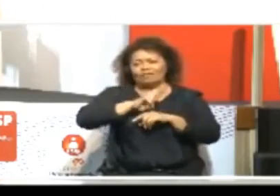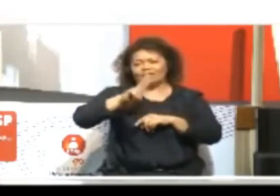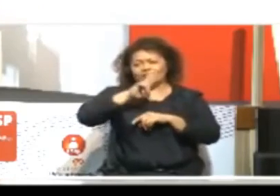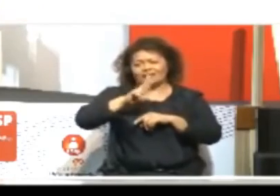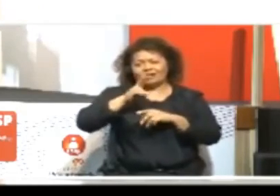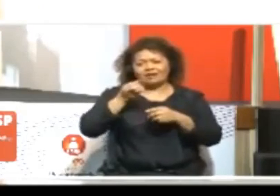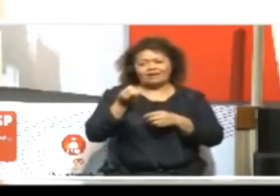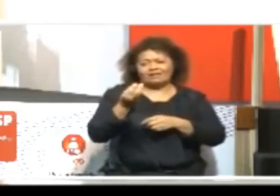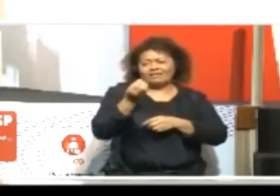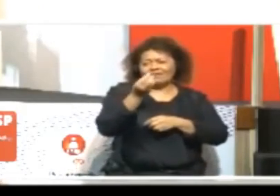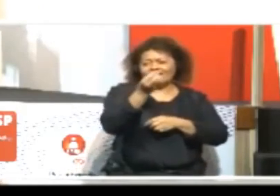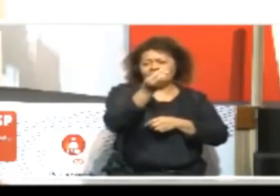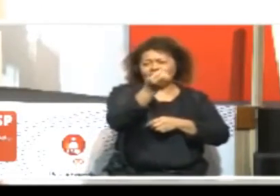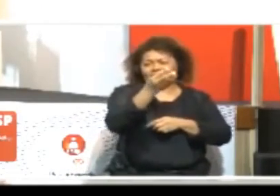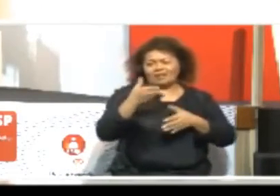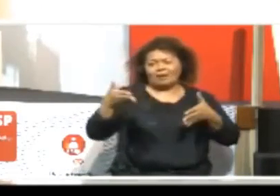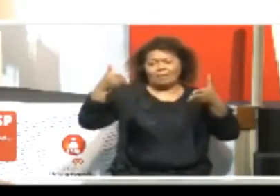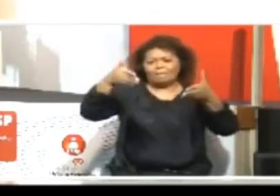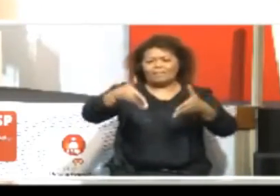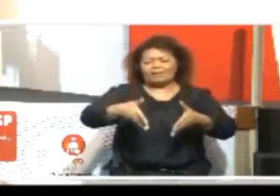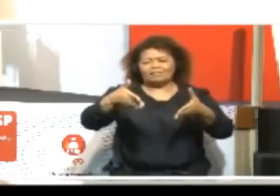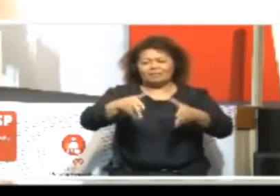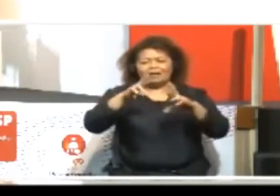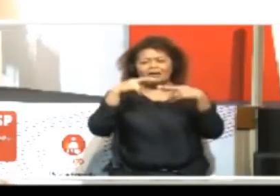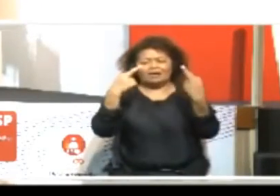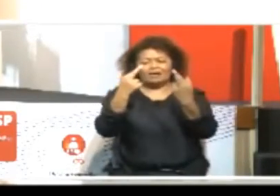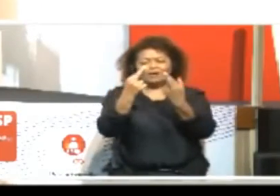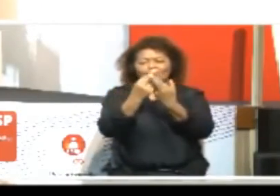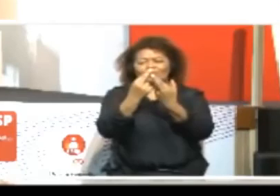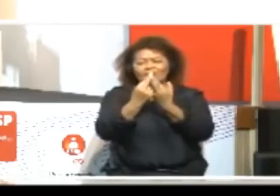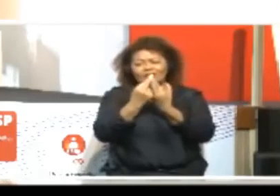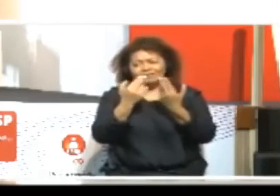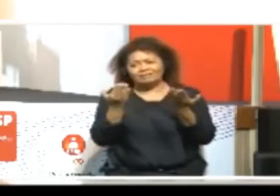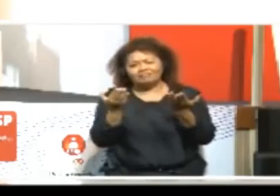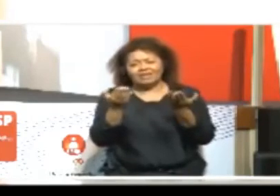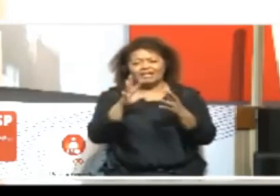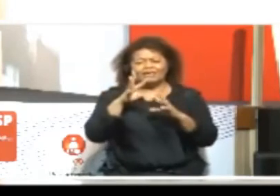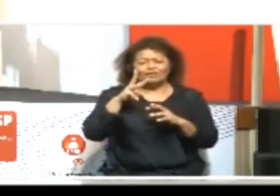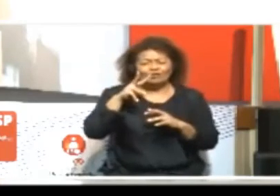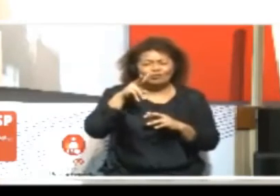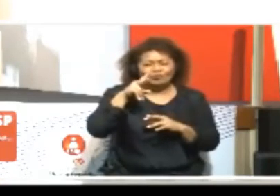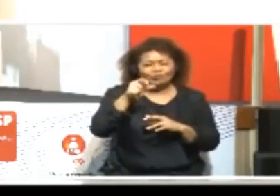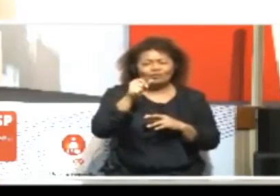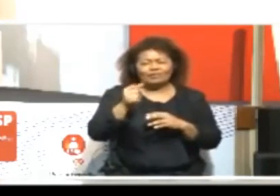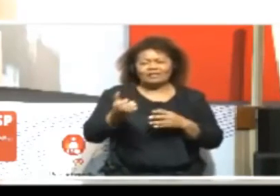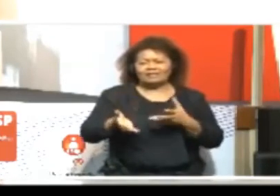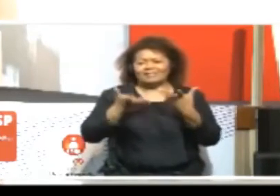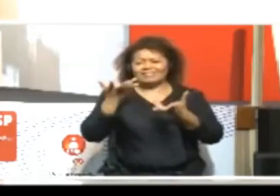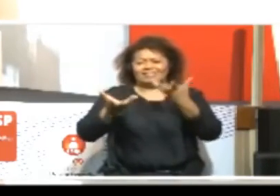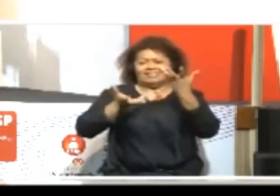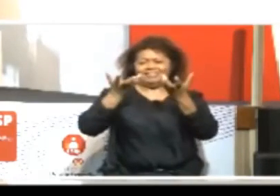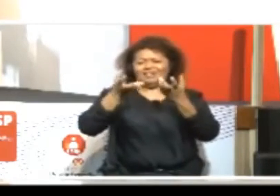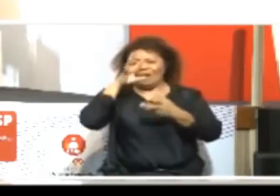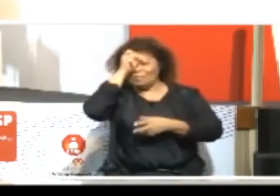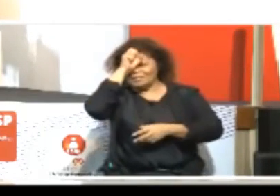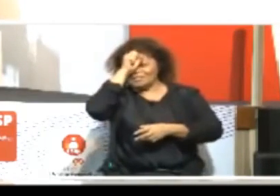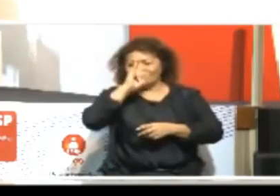conferencias, participar en ese tipo de actividades, también genera un aprendizaje que es importante para el desarrollo.